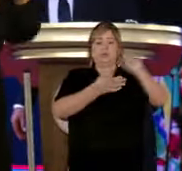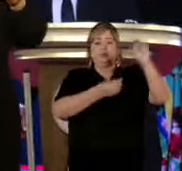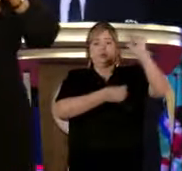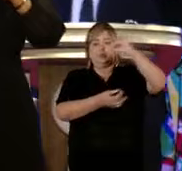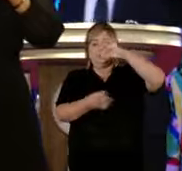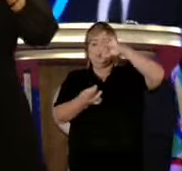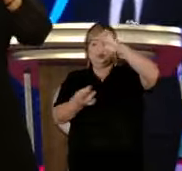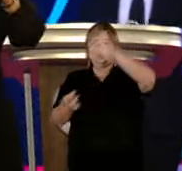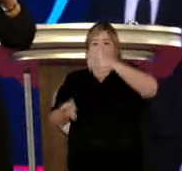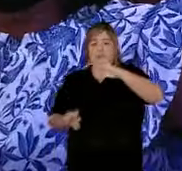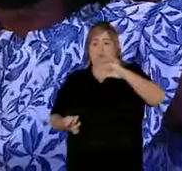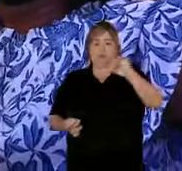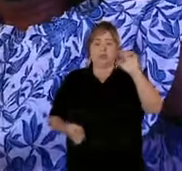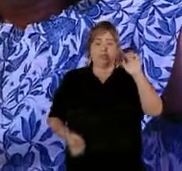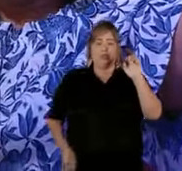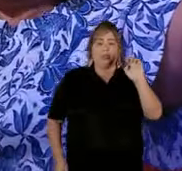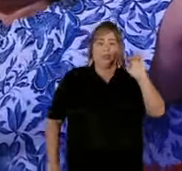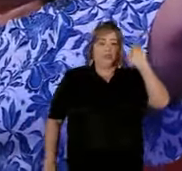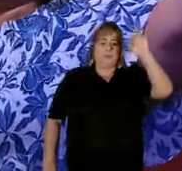Egaldo.